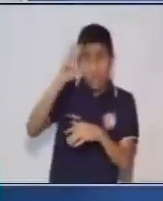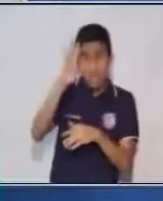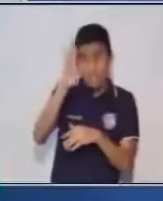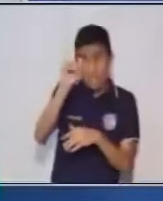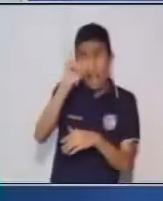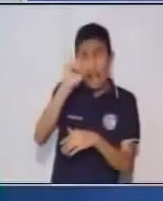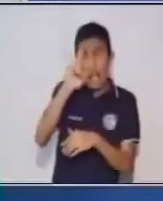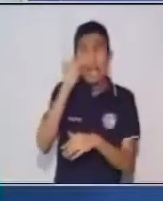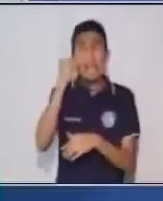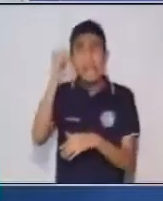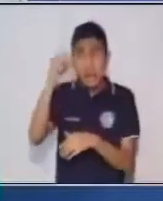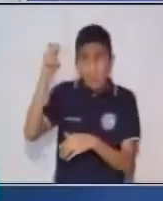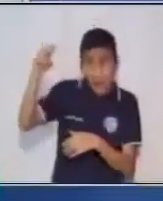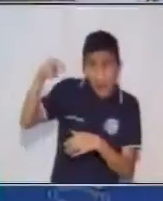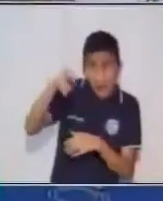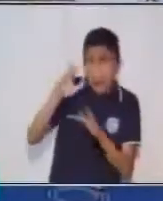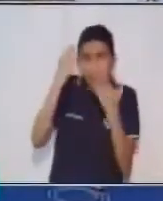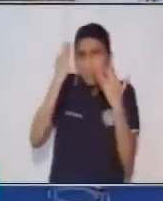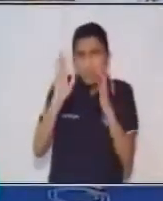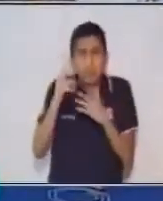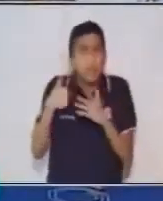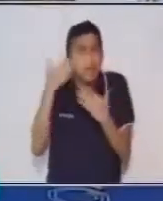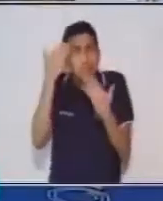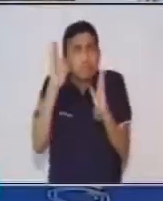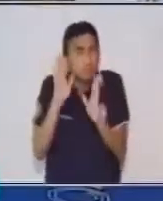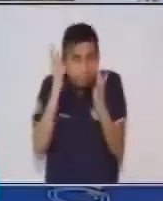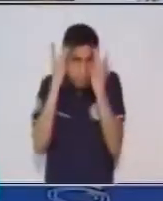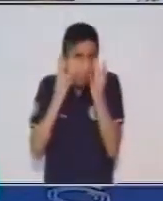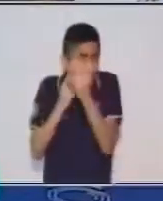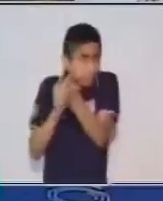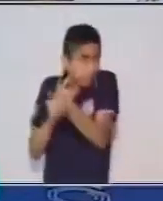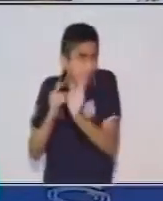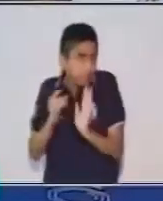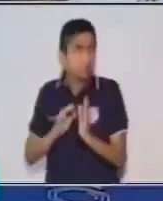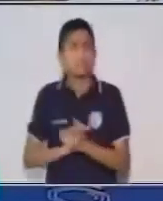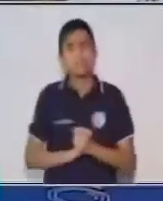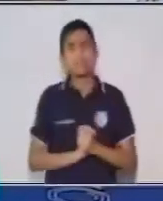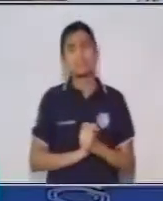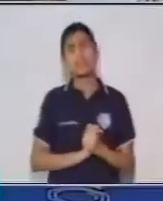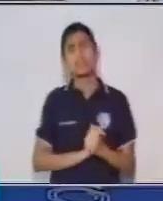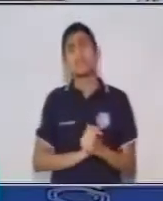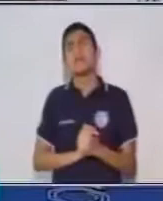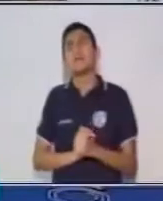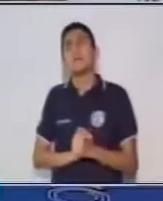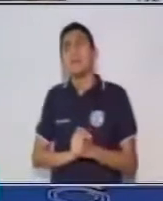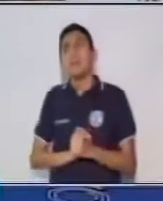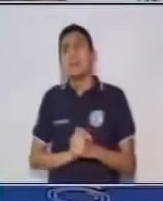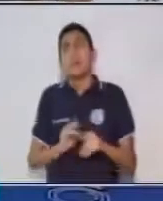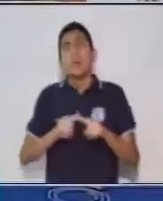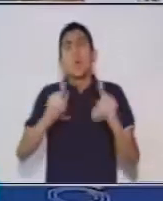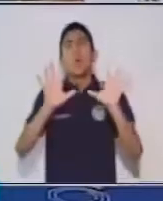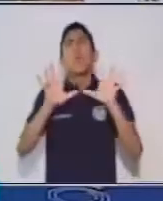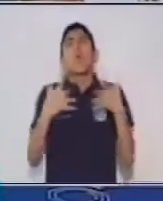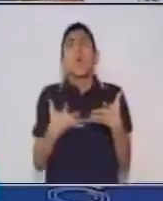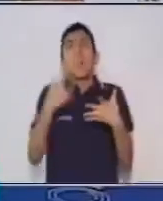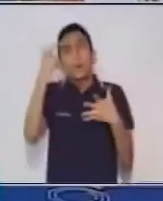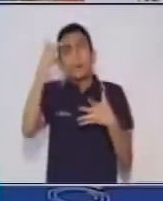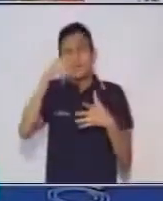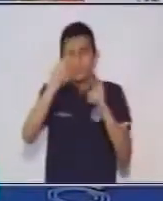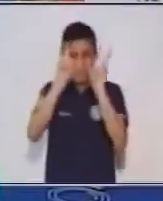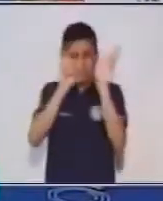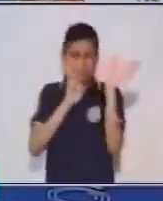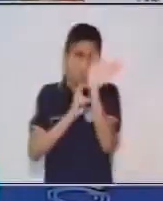Ahora escojamos otra figura. ¿Cuál crees o cuál escogemos? Para conjugarlo en el subjuntivo.